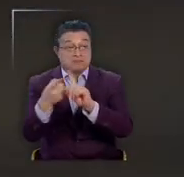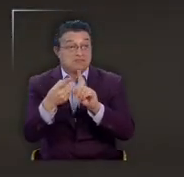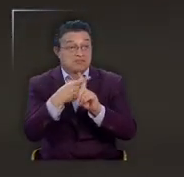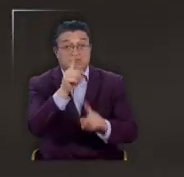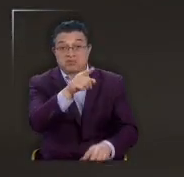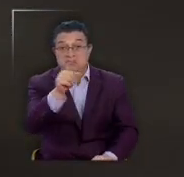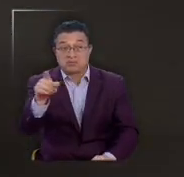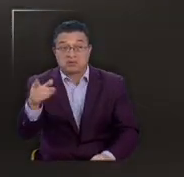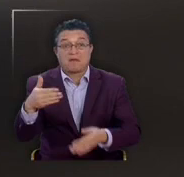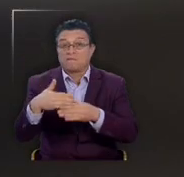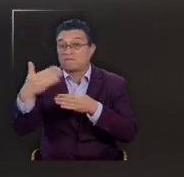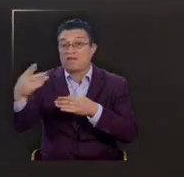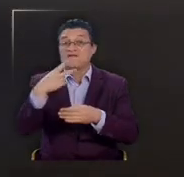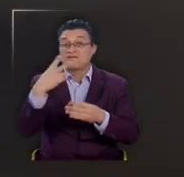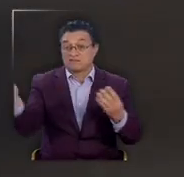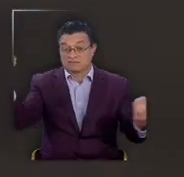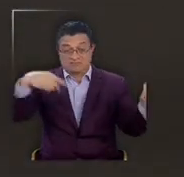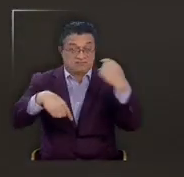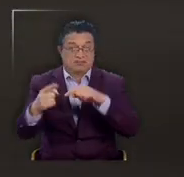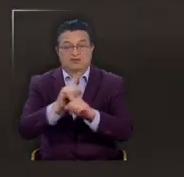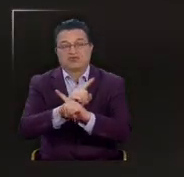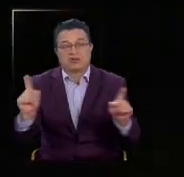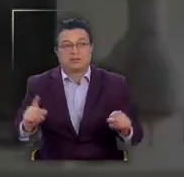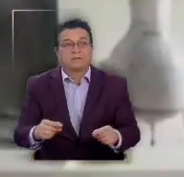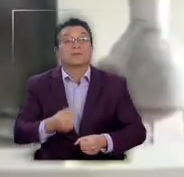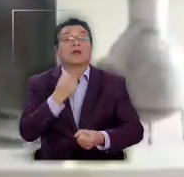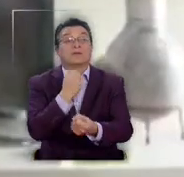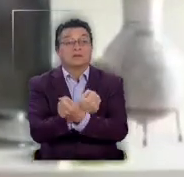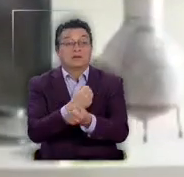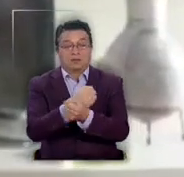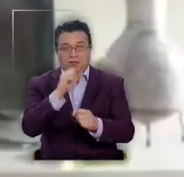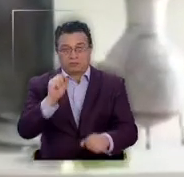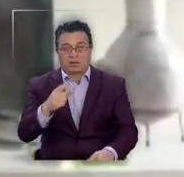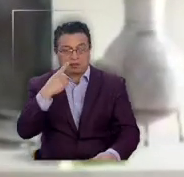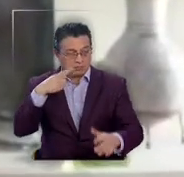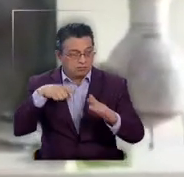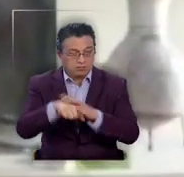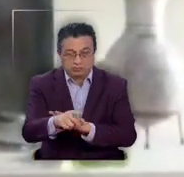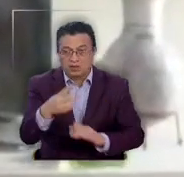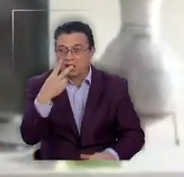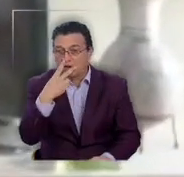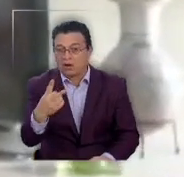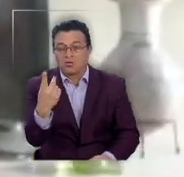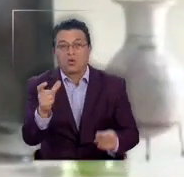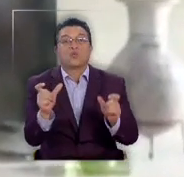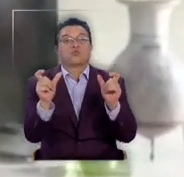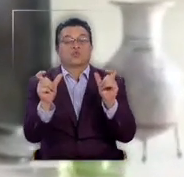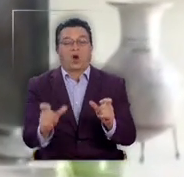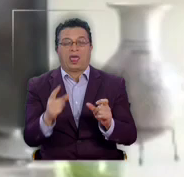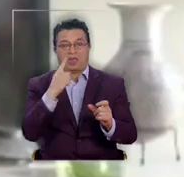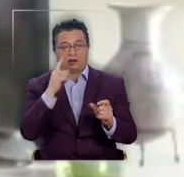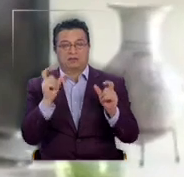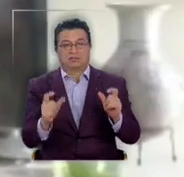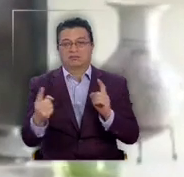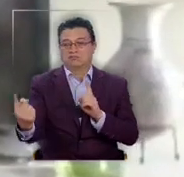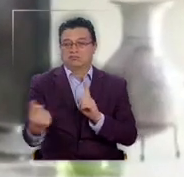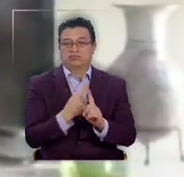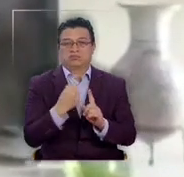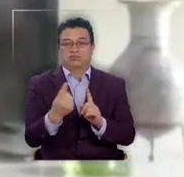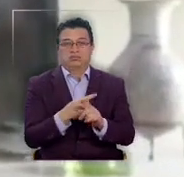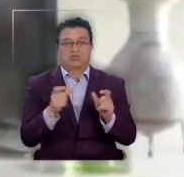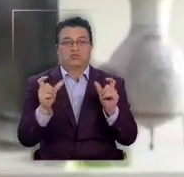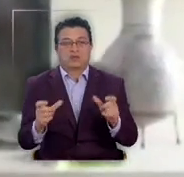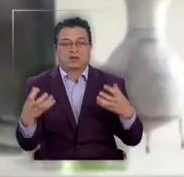son externos a la vivienda. Al ingresar, Carabineros pudo darse cuenta que existía un guardia de seguridad para el ingreso a esta